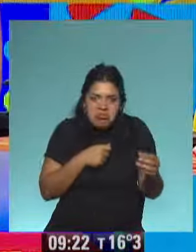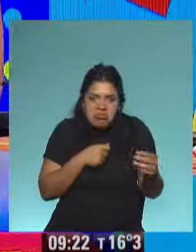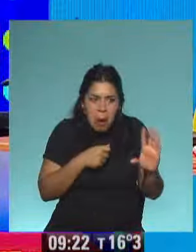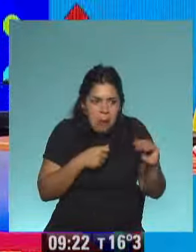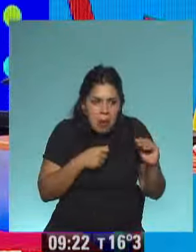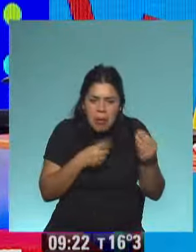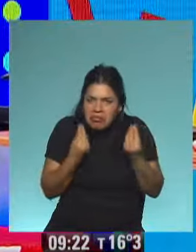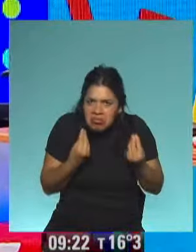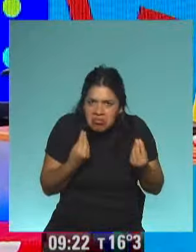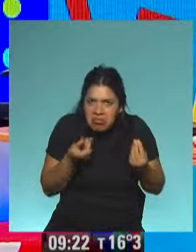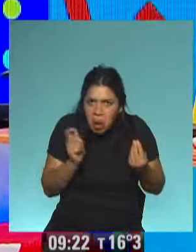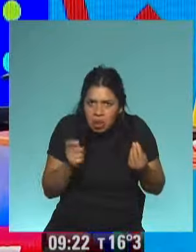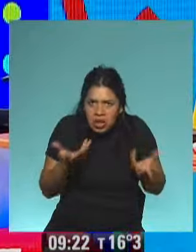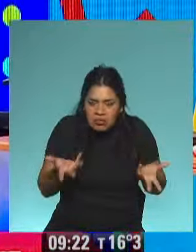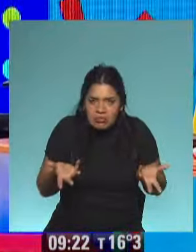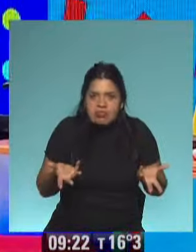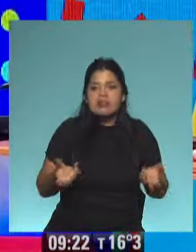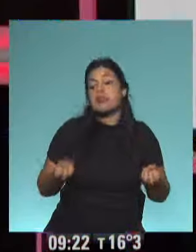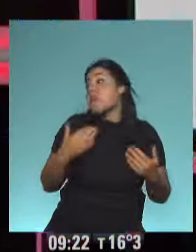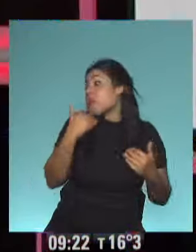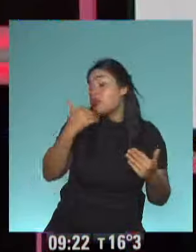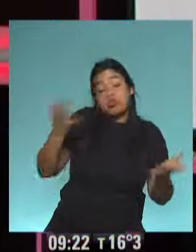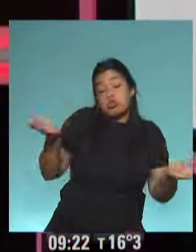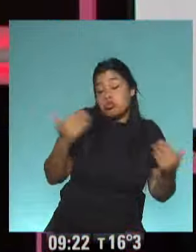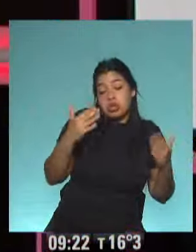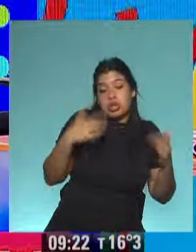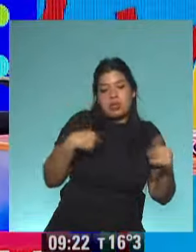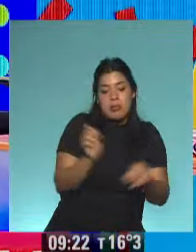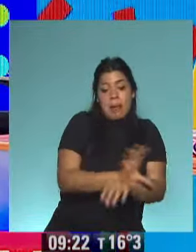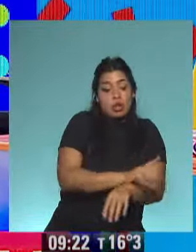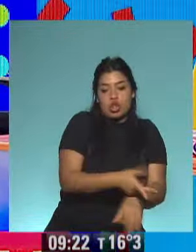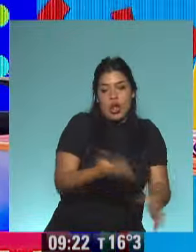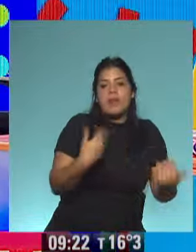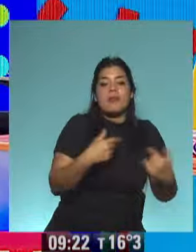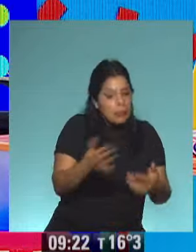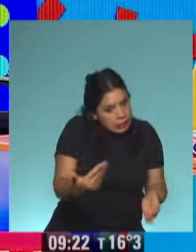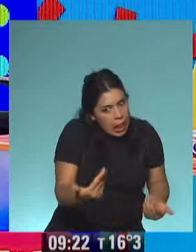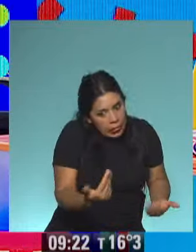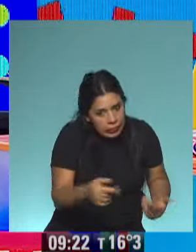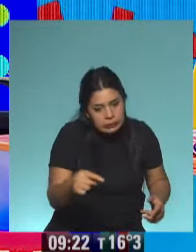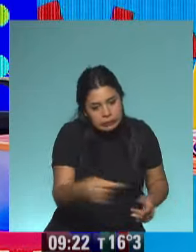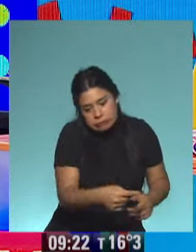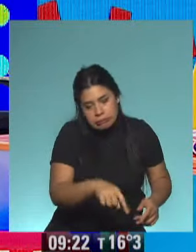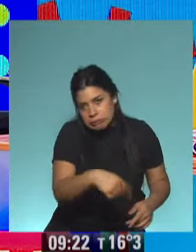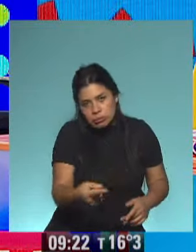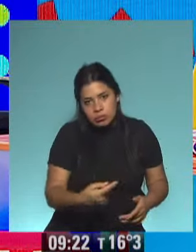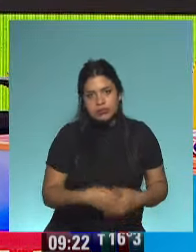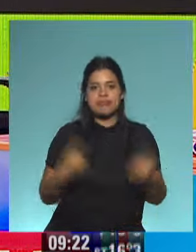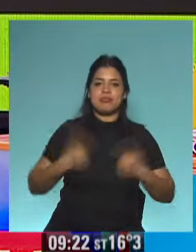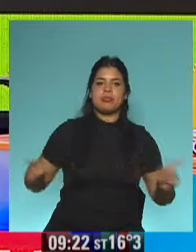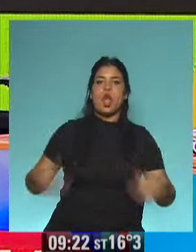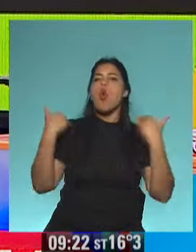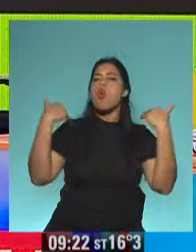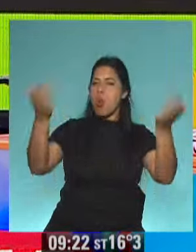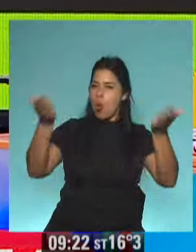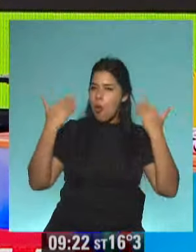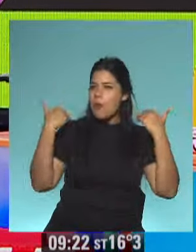Está hablando por teléfono con le debe estar contando que está muy emocionada. Amiga que, dale, Dora, que estamos a ver, Dora. Para anotar.